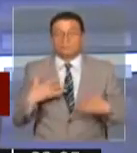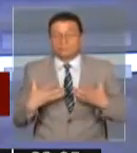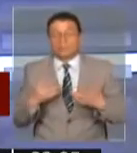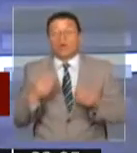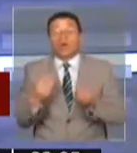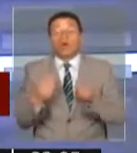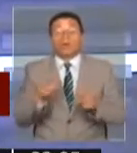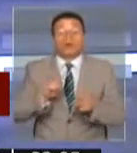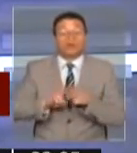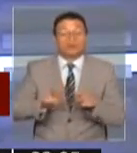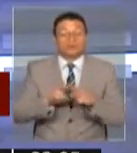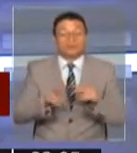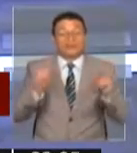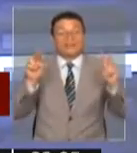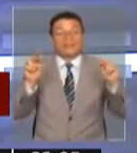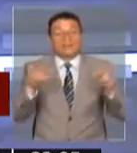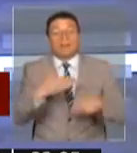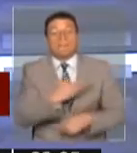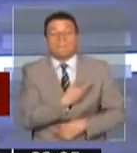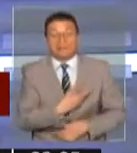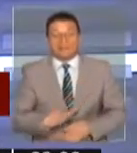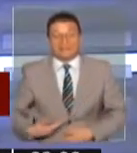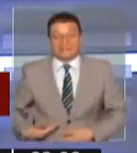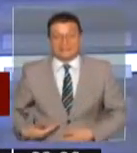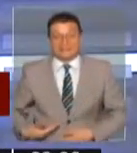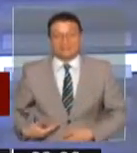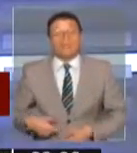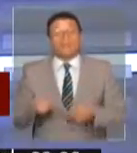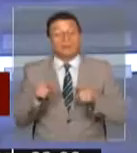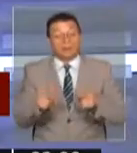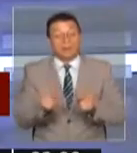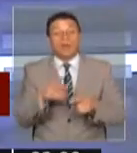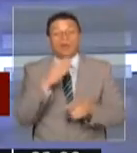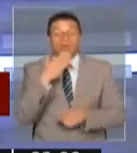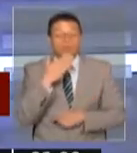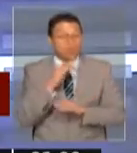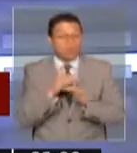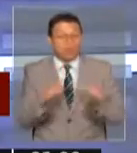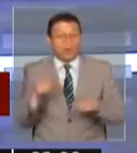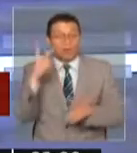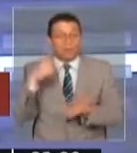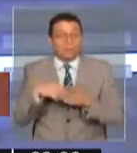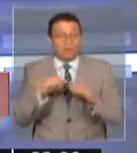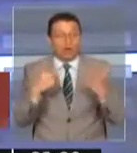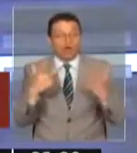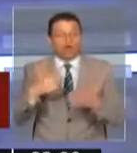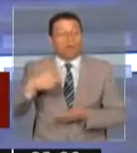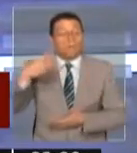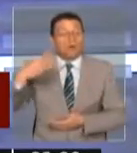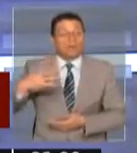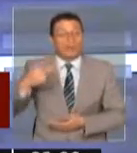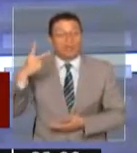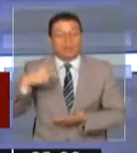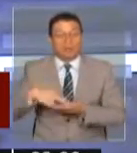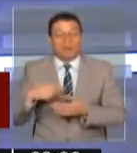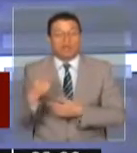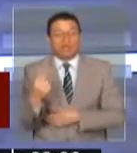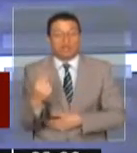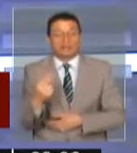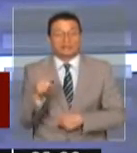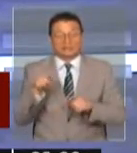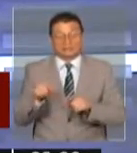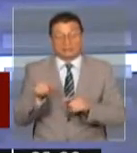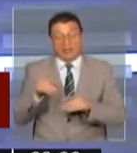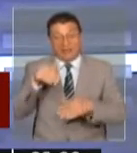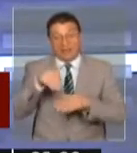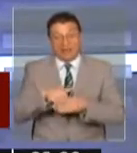cómo va a resolver el tema presidencial. Tal cual ocurrió el 2008 en la municipal y el 2012, estas